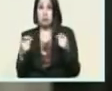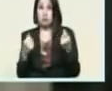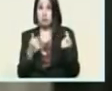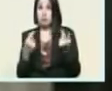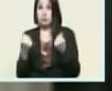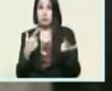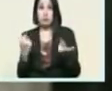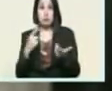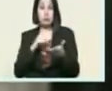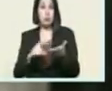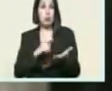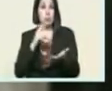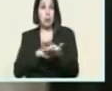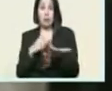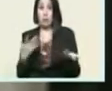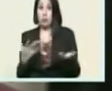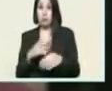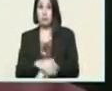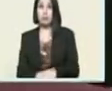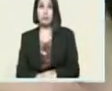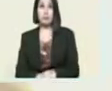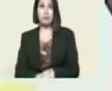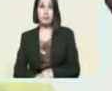cono monetario.